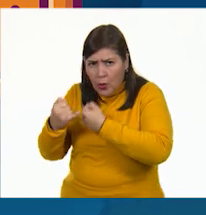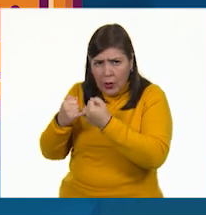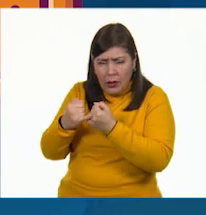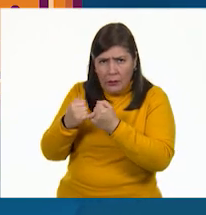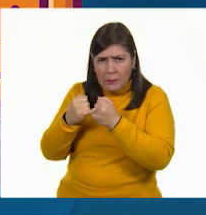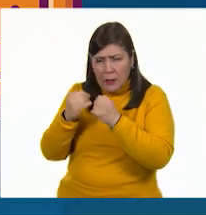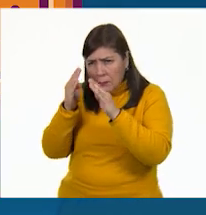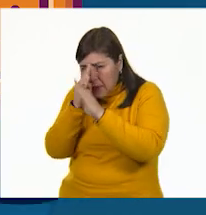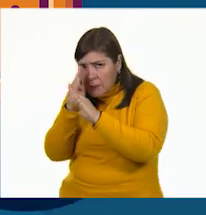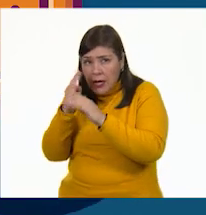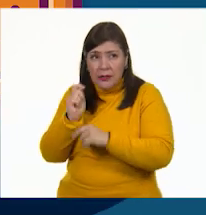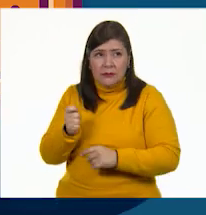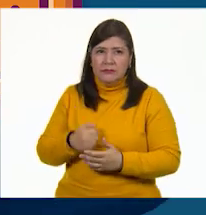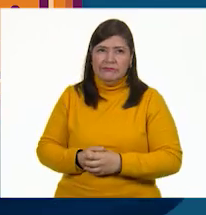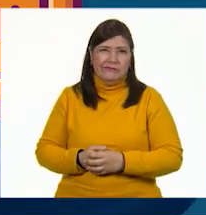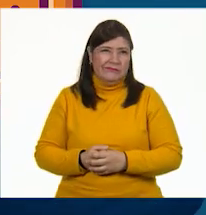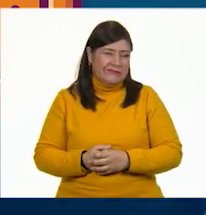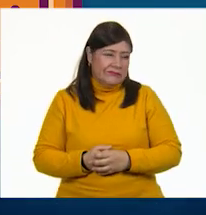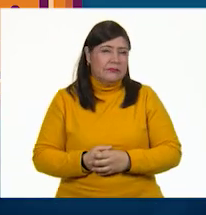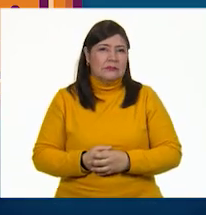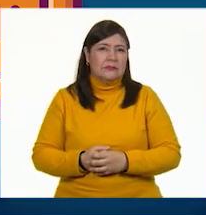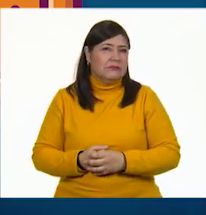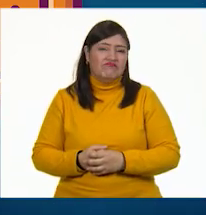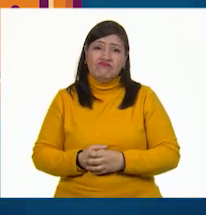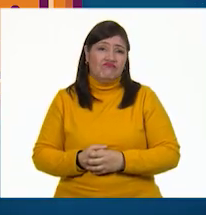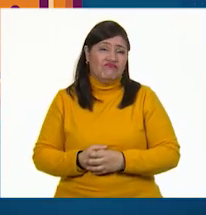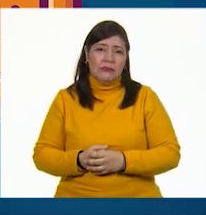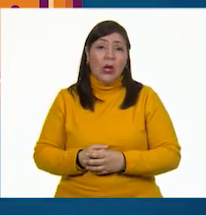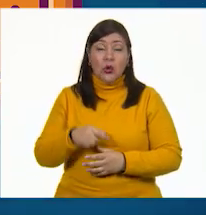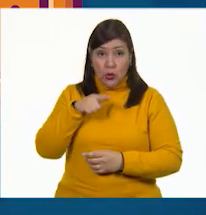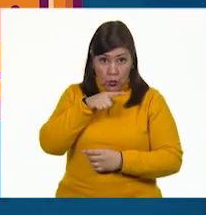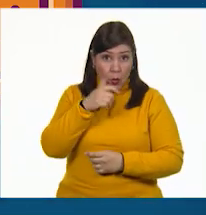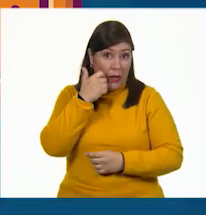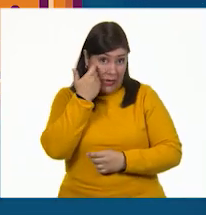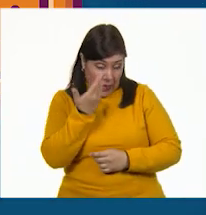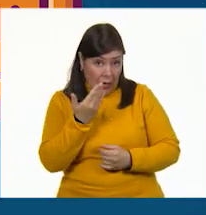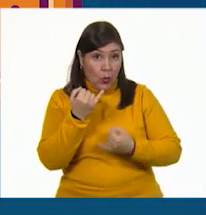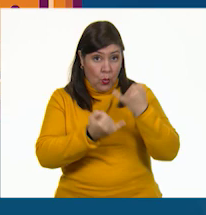No. ¿Tú quieres jugar a las escondidillas?